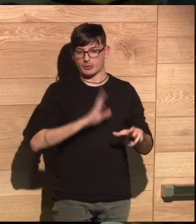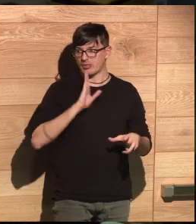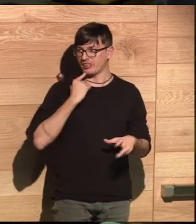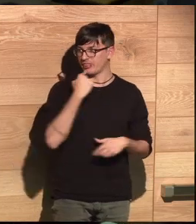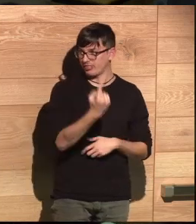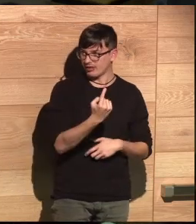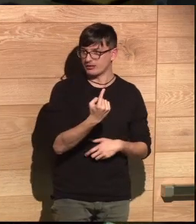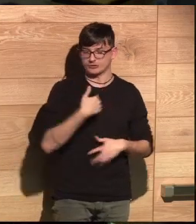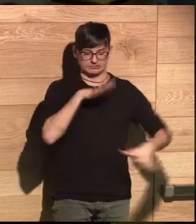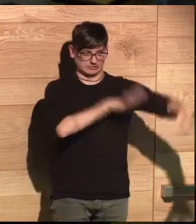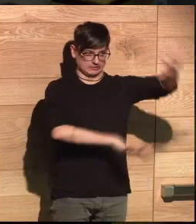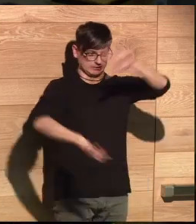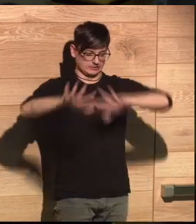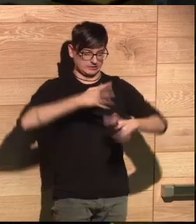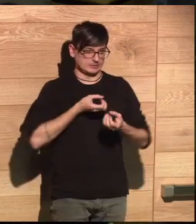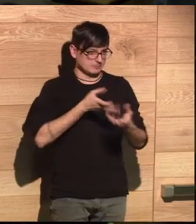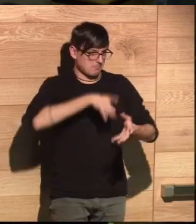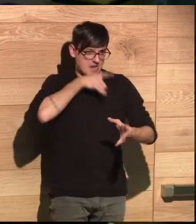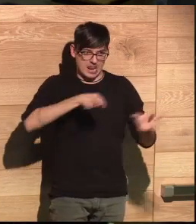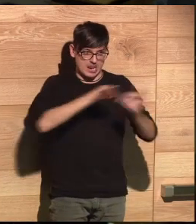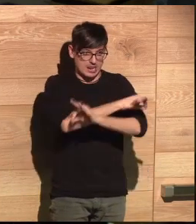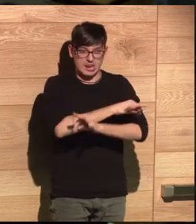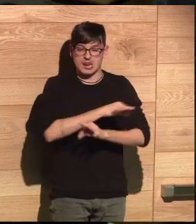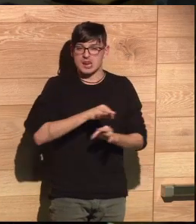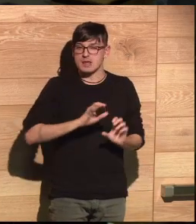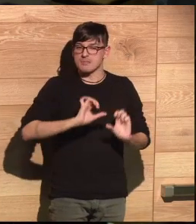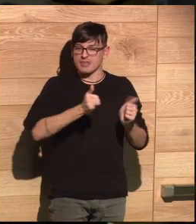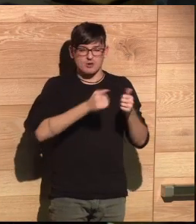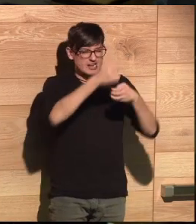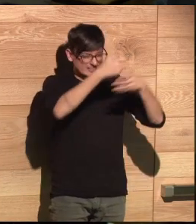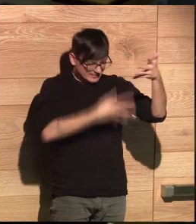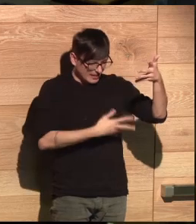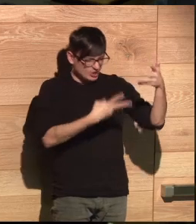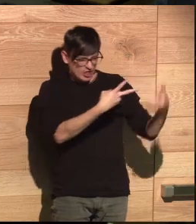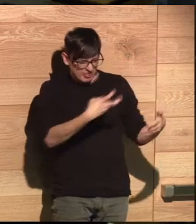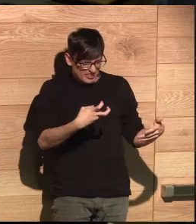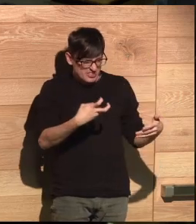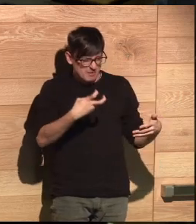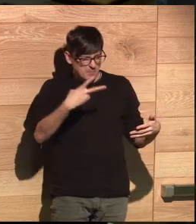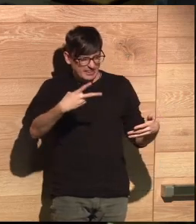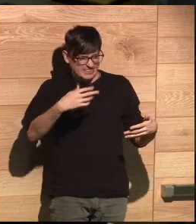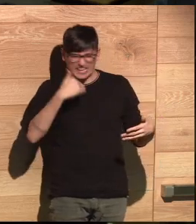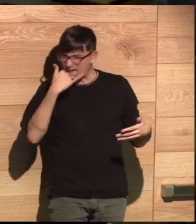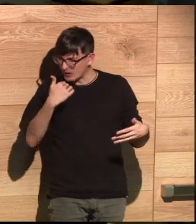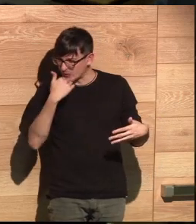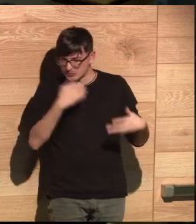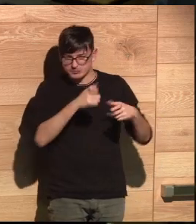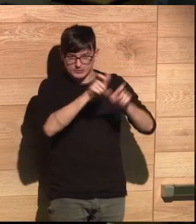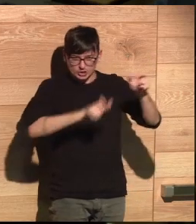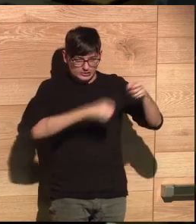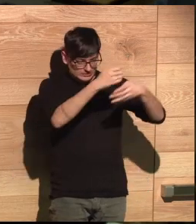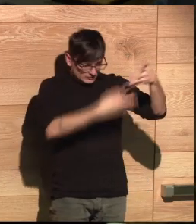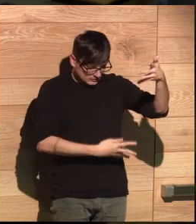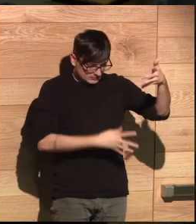hecho un lío al contarlo, lo he contado todo mal, empezamos haciendo un listado de casi 220 y tantas mujeres salieron y decidimos dejarlo